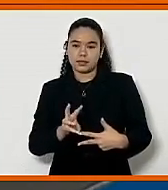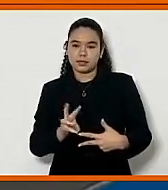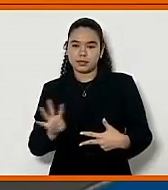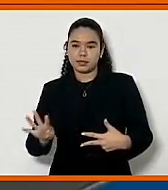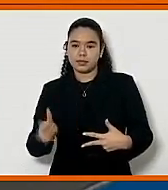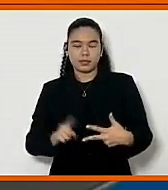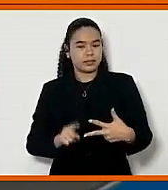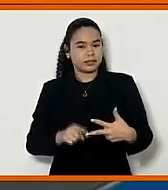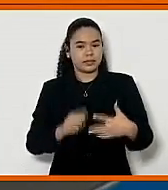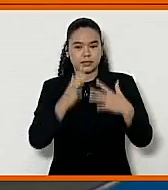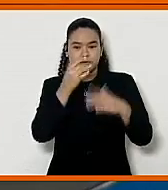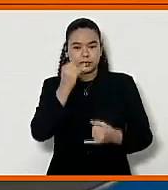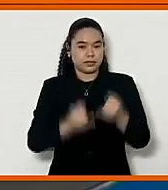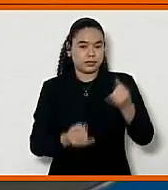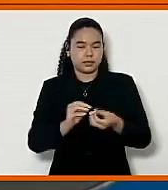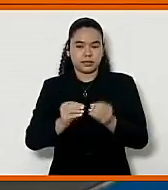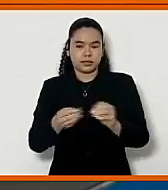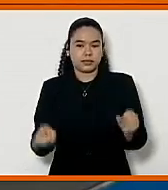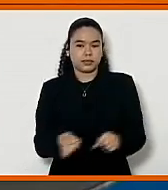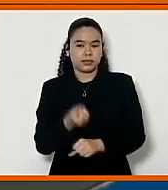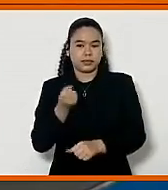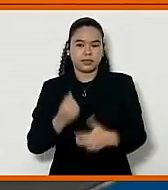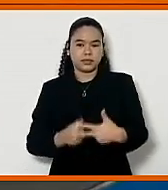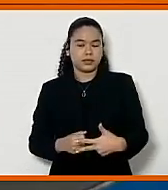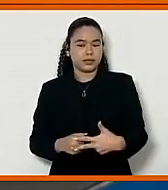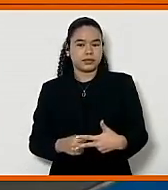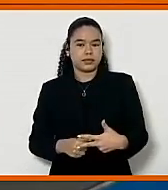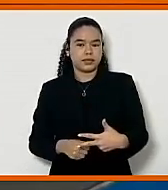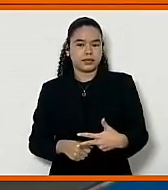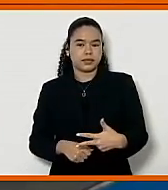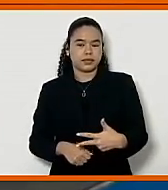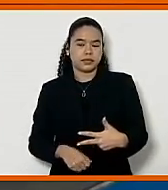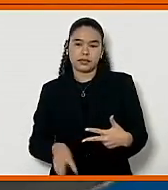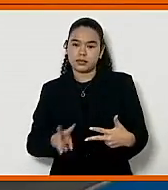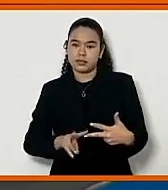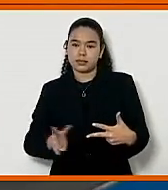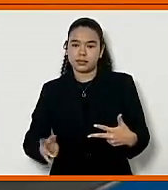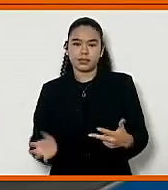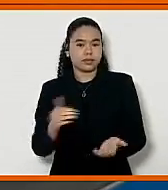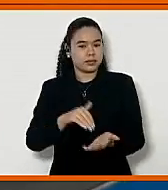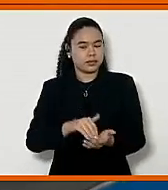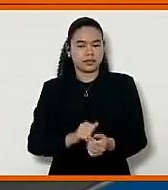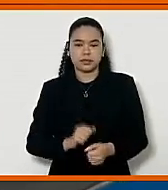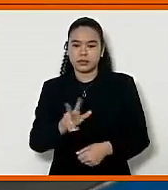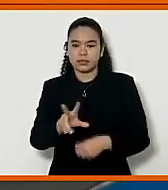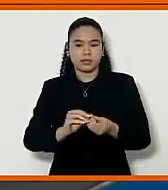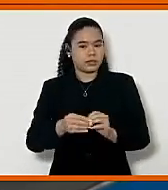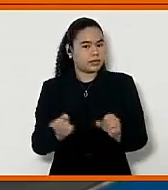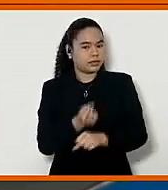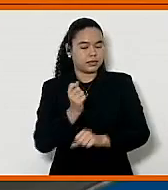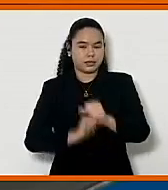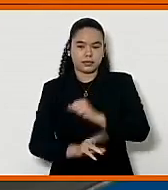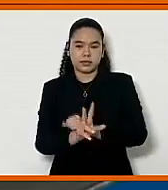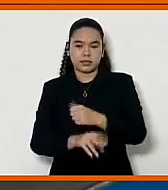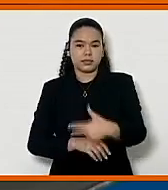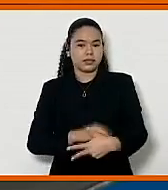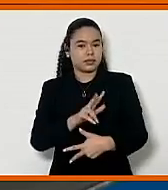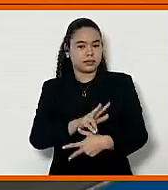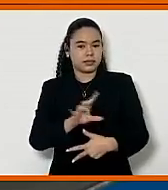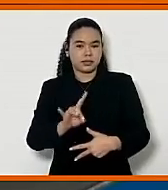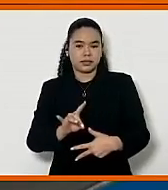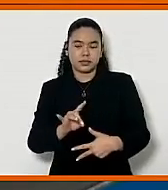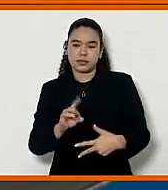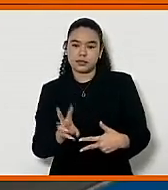64, tercer y último número ganador. El 22, los números ganadores para Pega 3 son